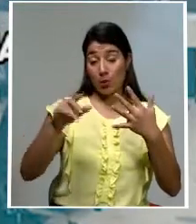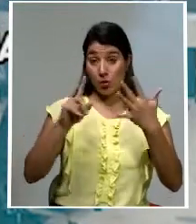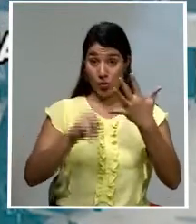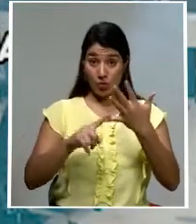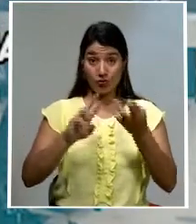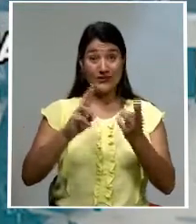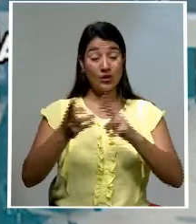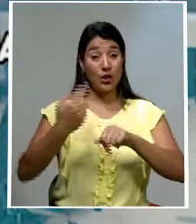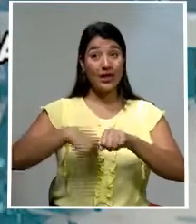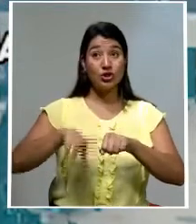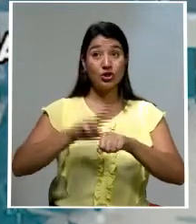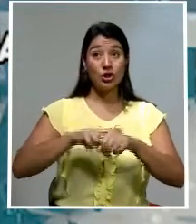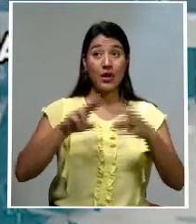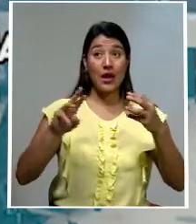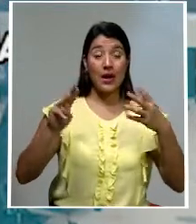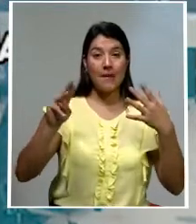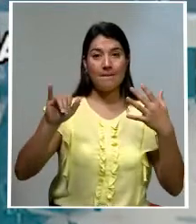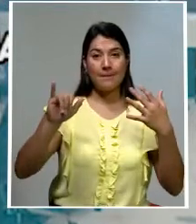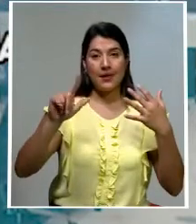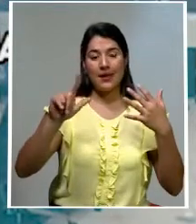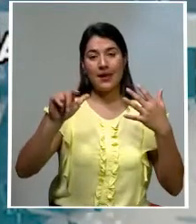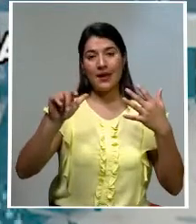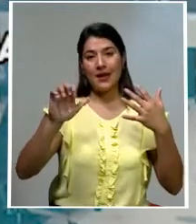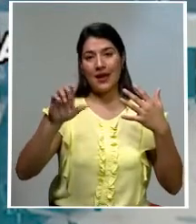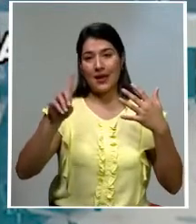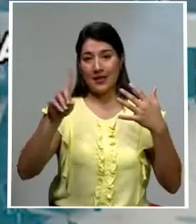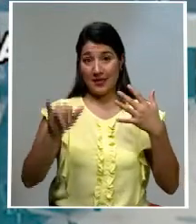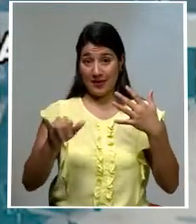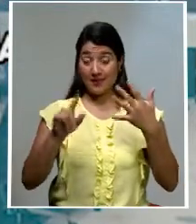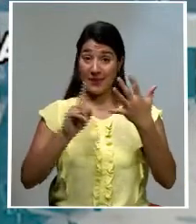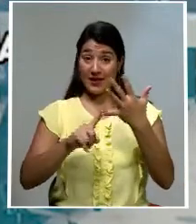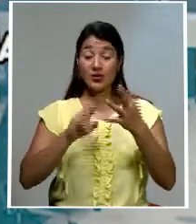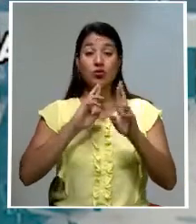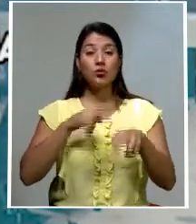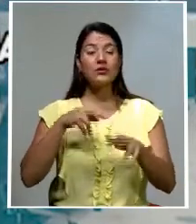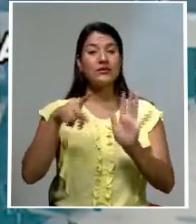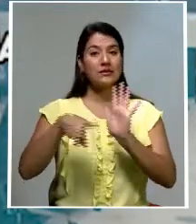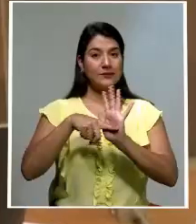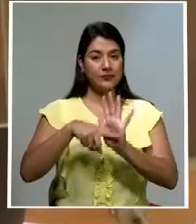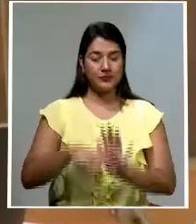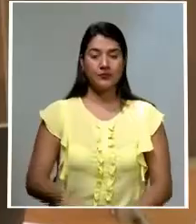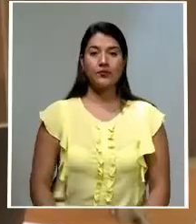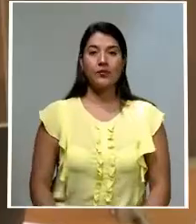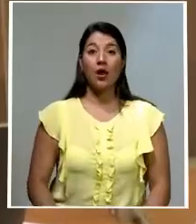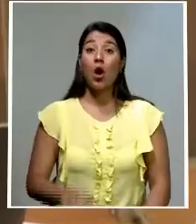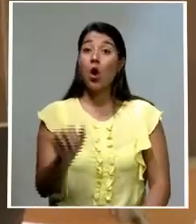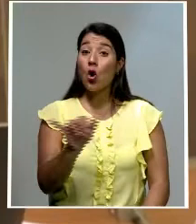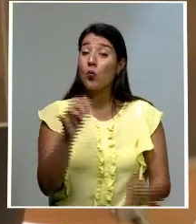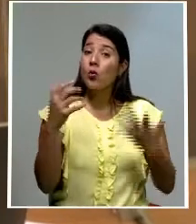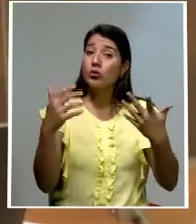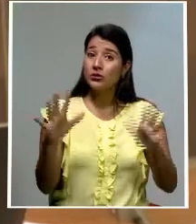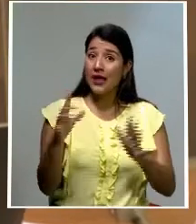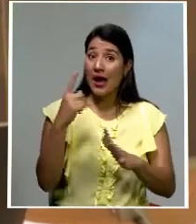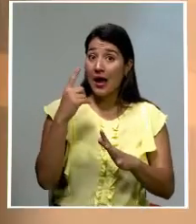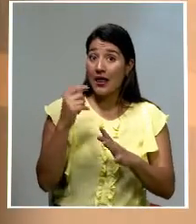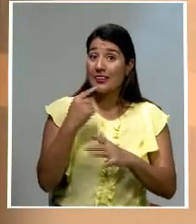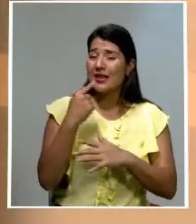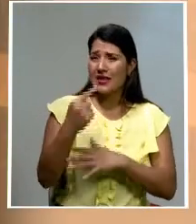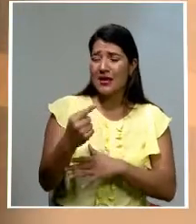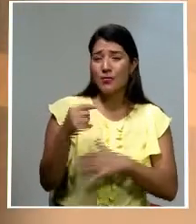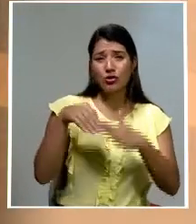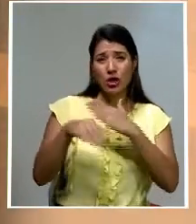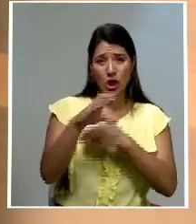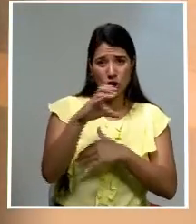quien ya le dieron su resultado de la prueba PCR y dio negativo. Y es que como dimos a conocer también en Costa Rica Noticias,